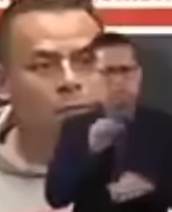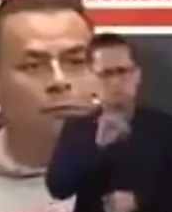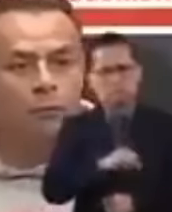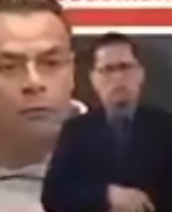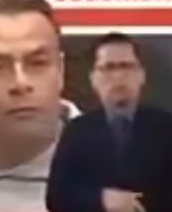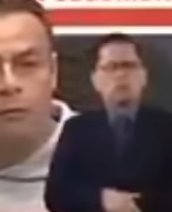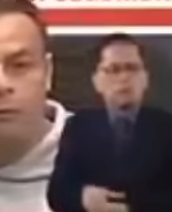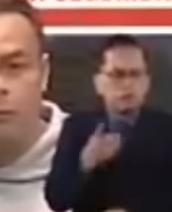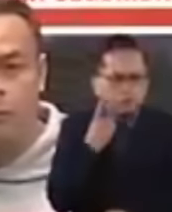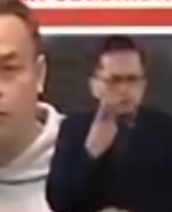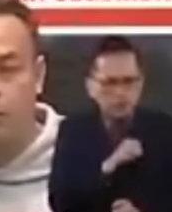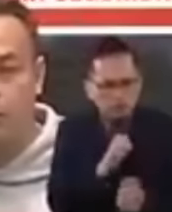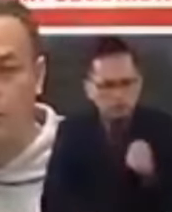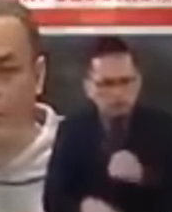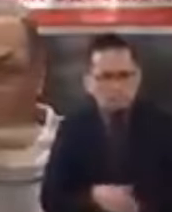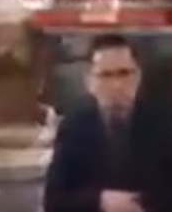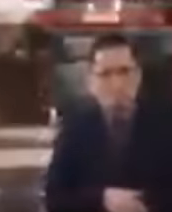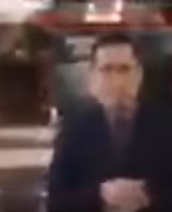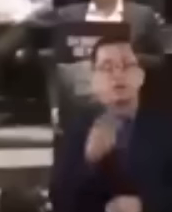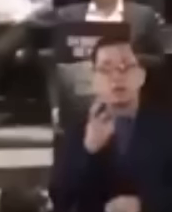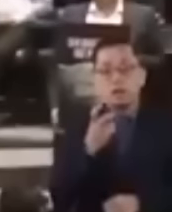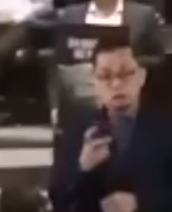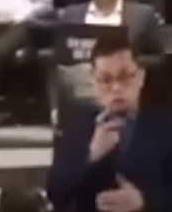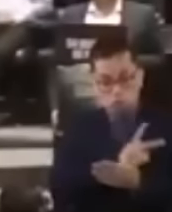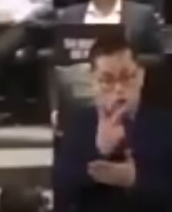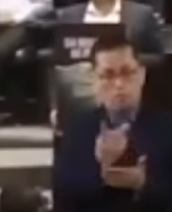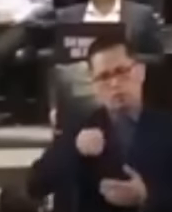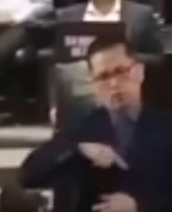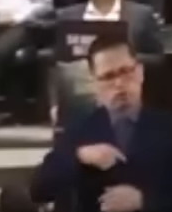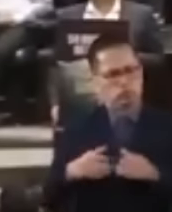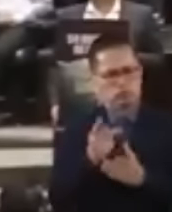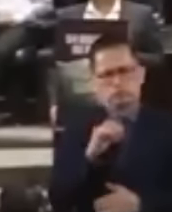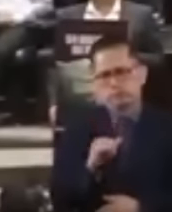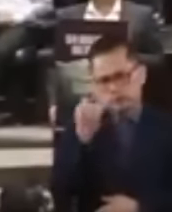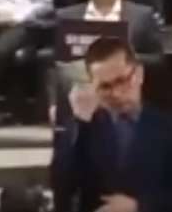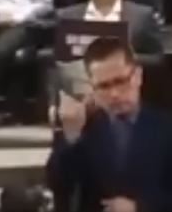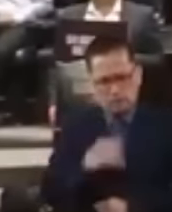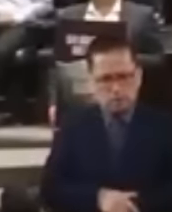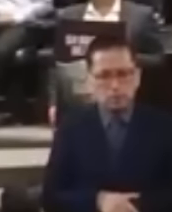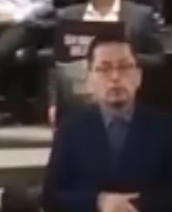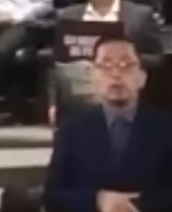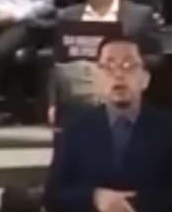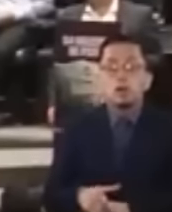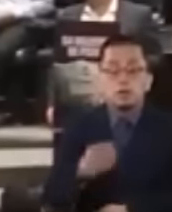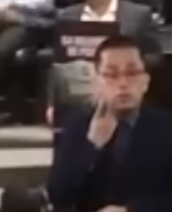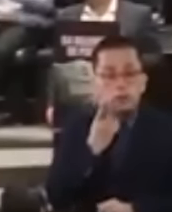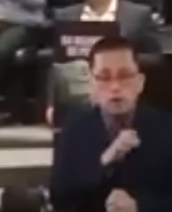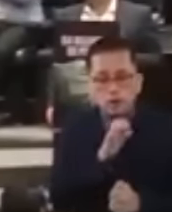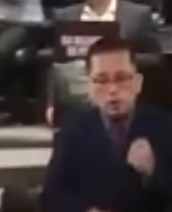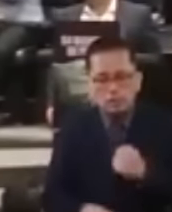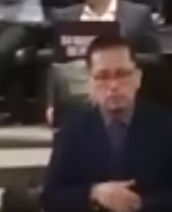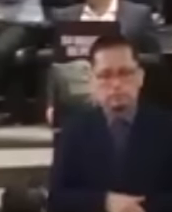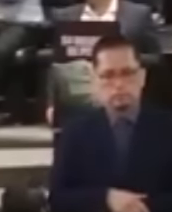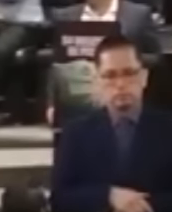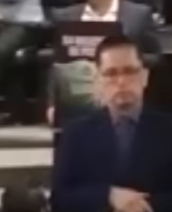el PRI los creó. El PRI es la madre de las instituciones de este país. Diputada. Y tan estamos a favor que quiero lanzar